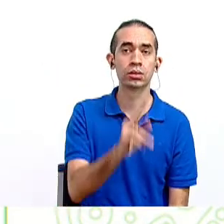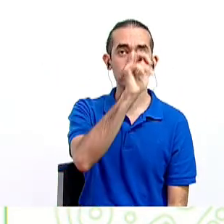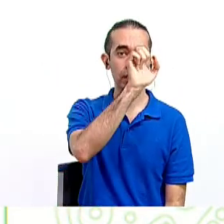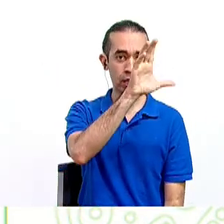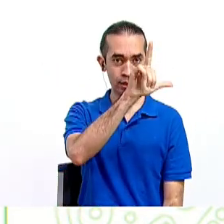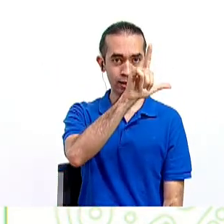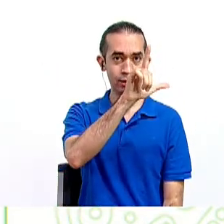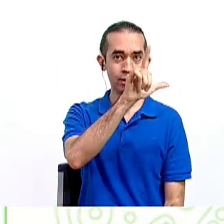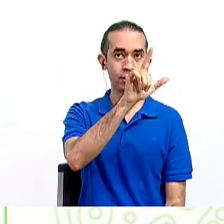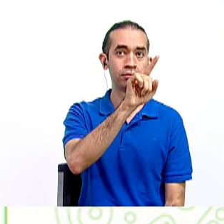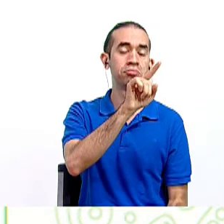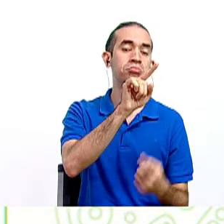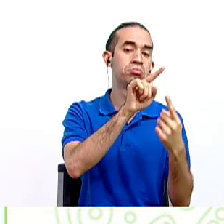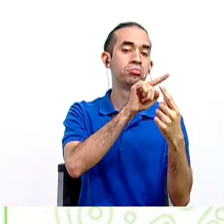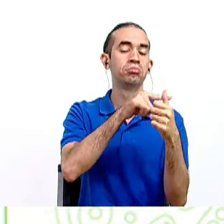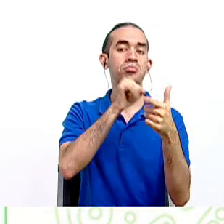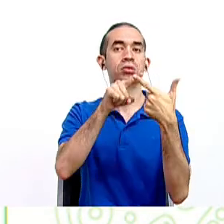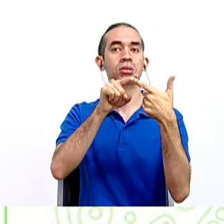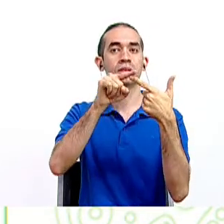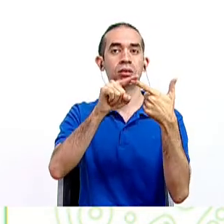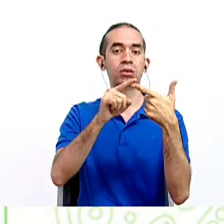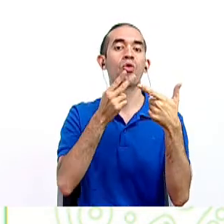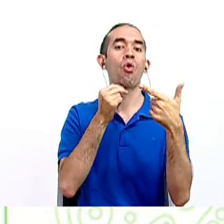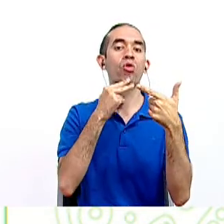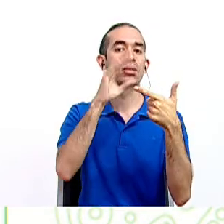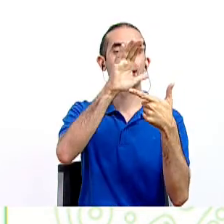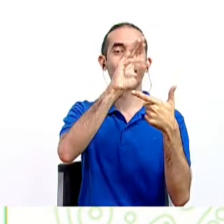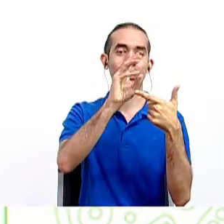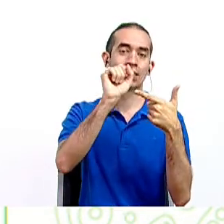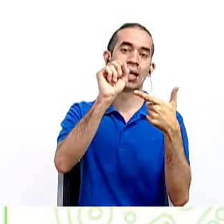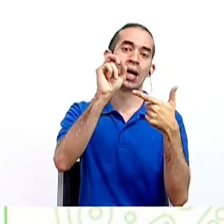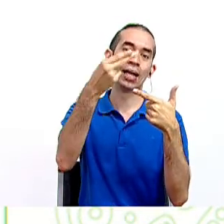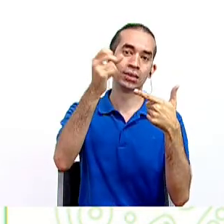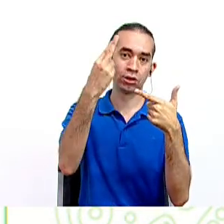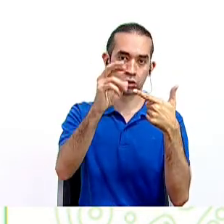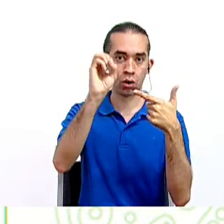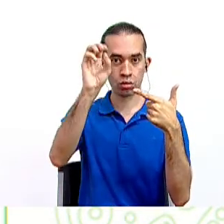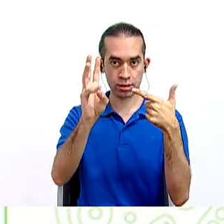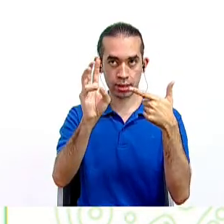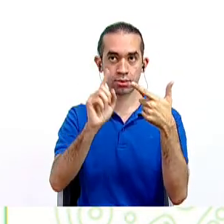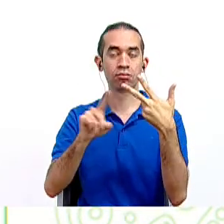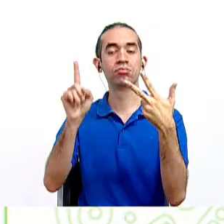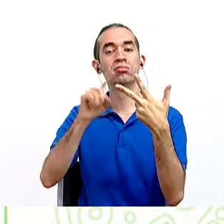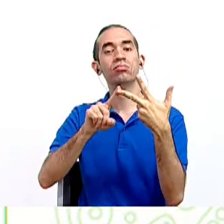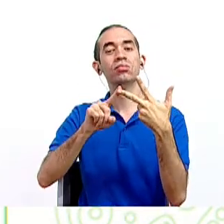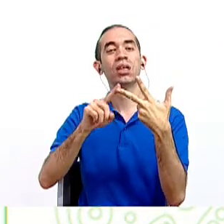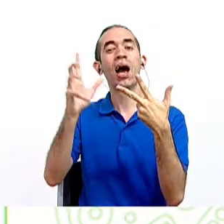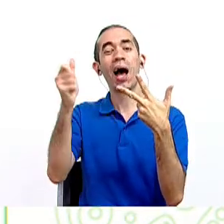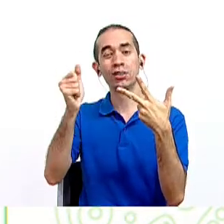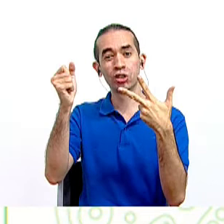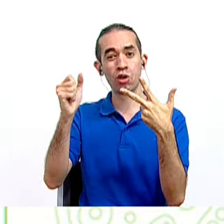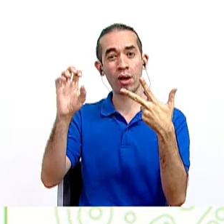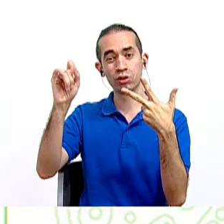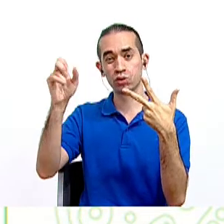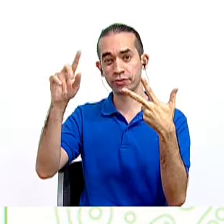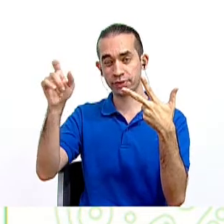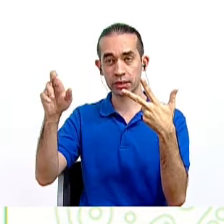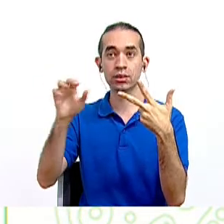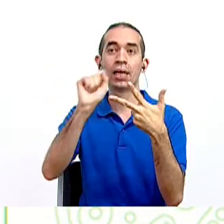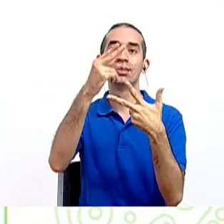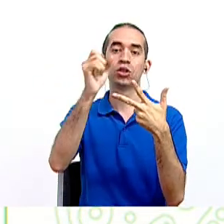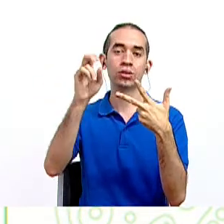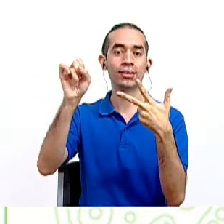sodio, NaCl, la glucosa, C6H12O6, el ácido sulfúrico,